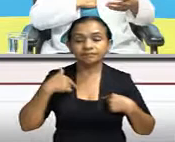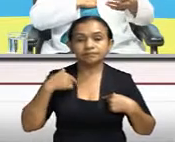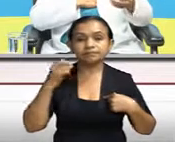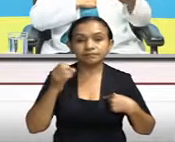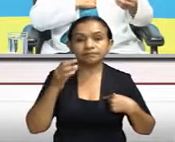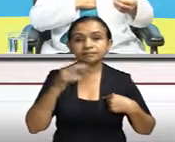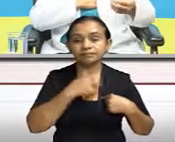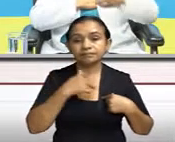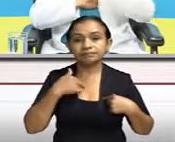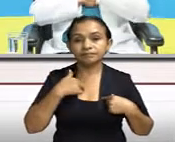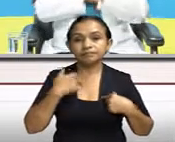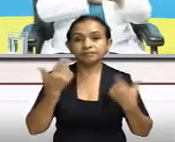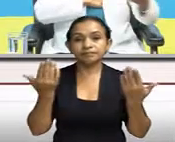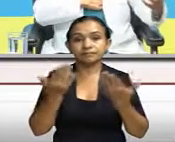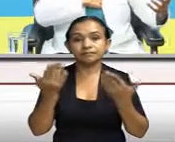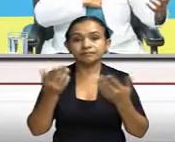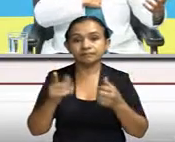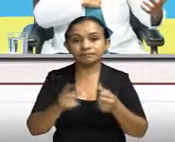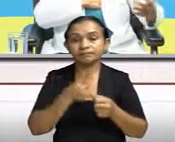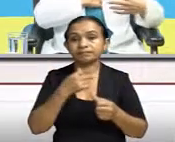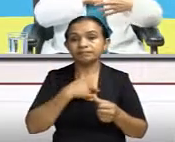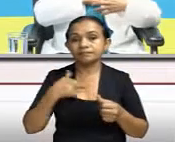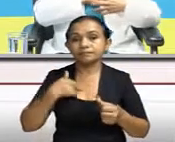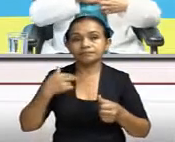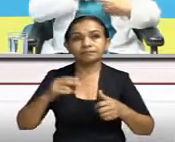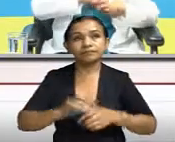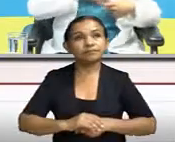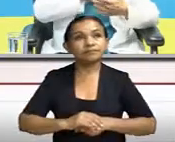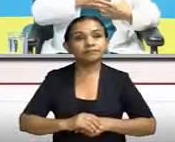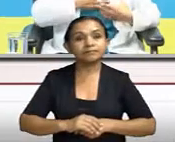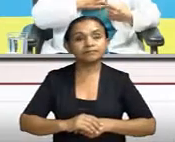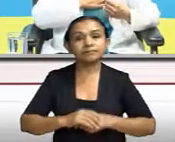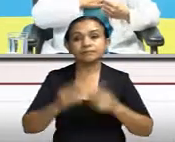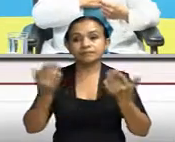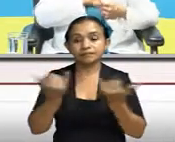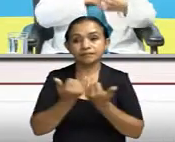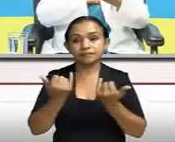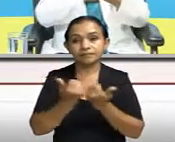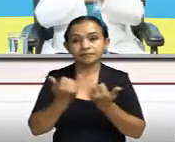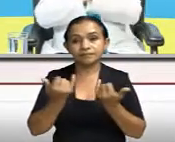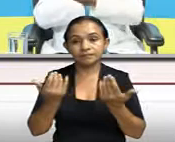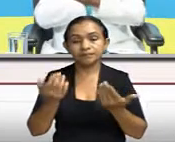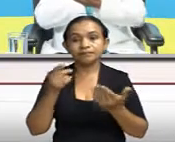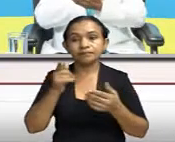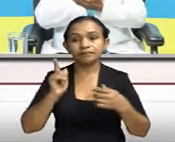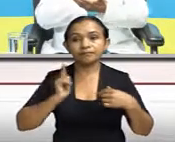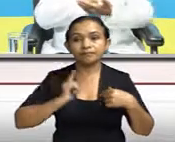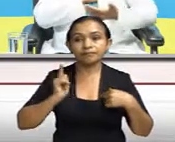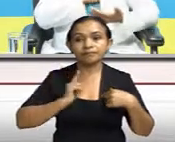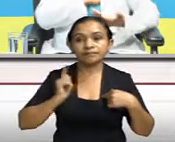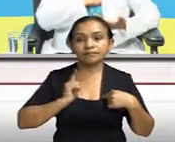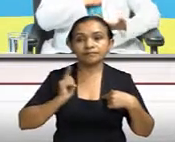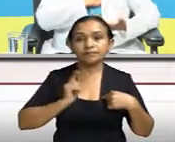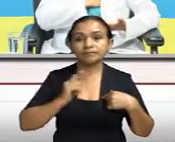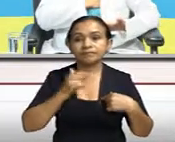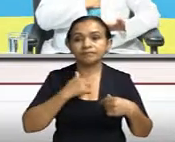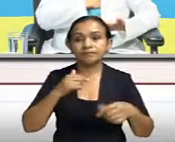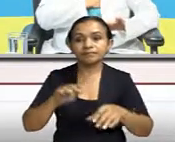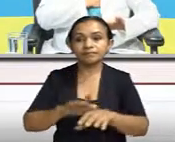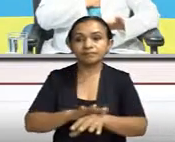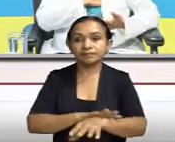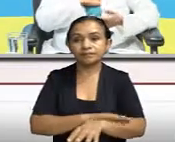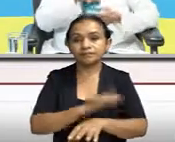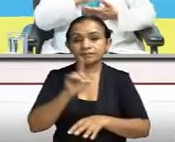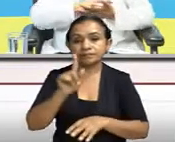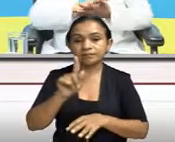arterias coronarias, la obstrucción, pero el dolor se manifiesta en el tórax, ya por la inervación. Entonces es ahí, como tú mencionas, se siente acá en el